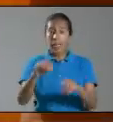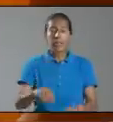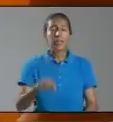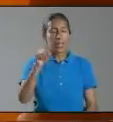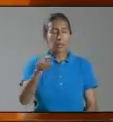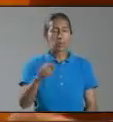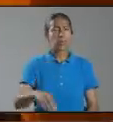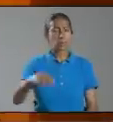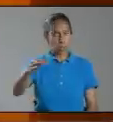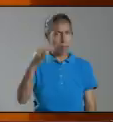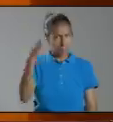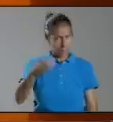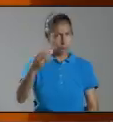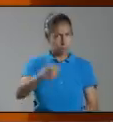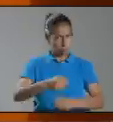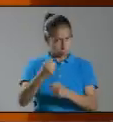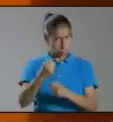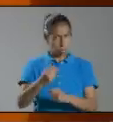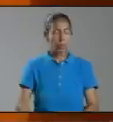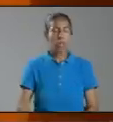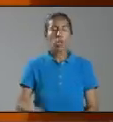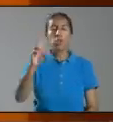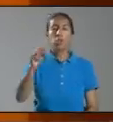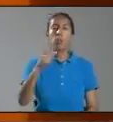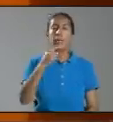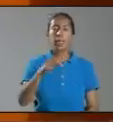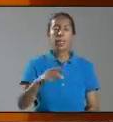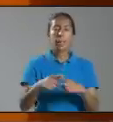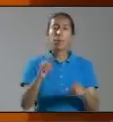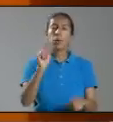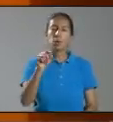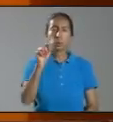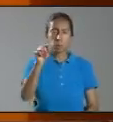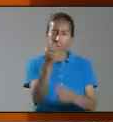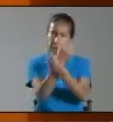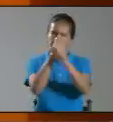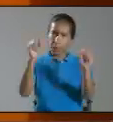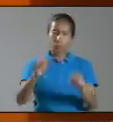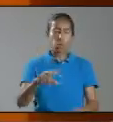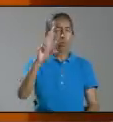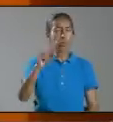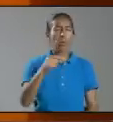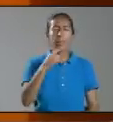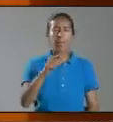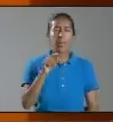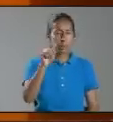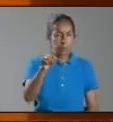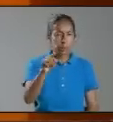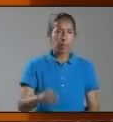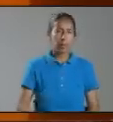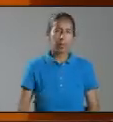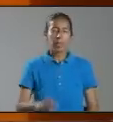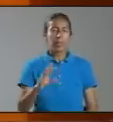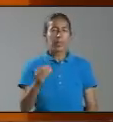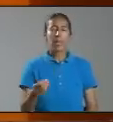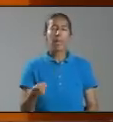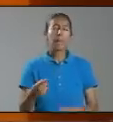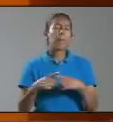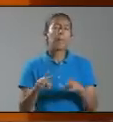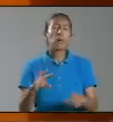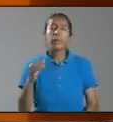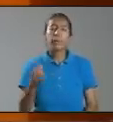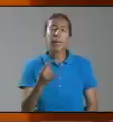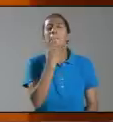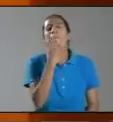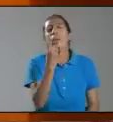que por eso usted se salvó. Por favor, no me vaya a decir usted que porque,